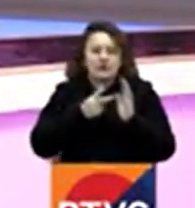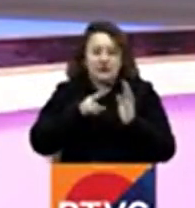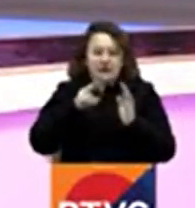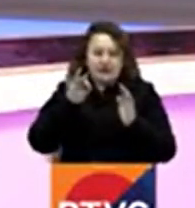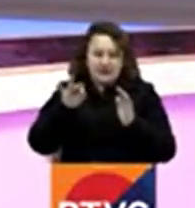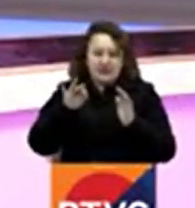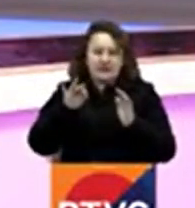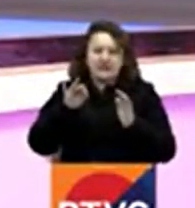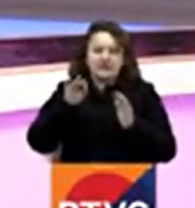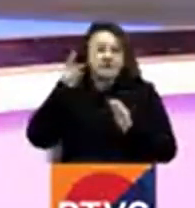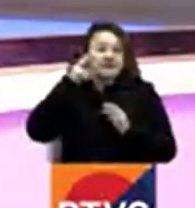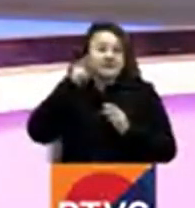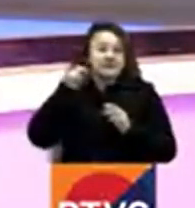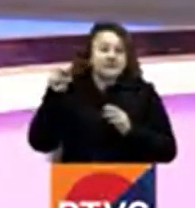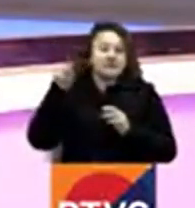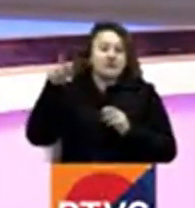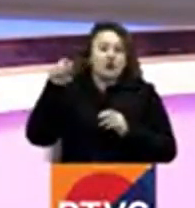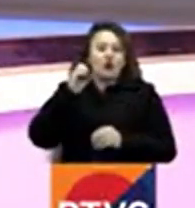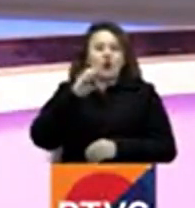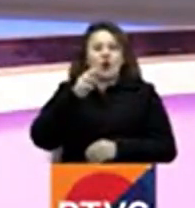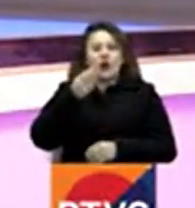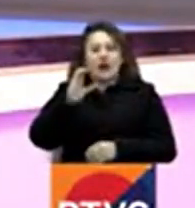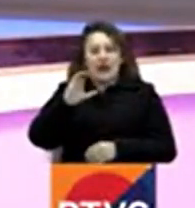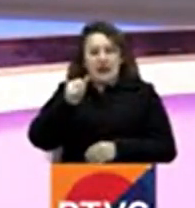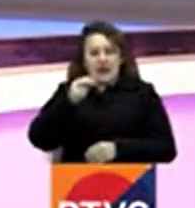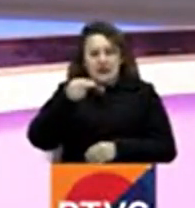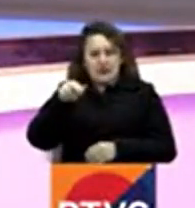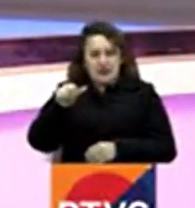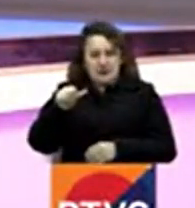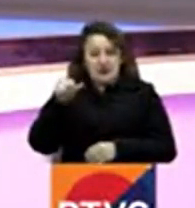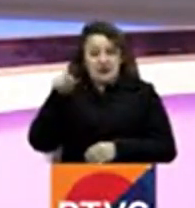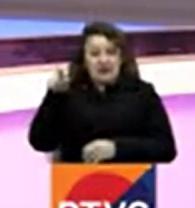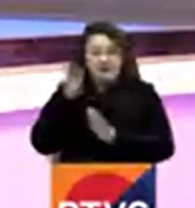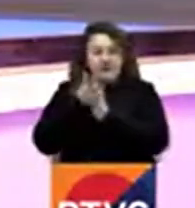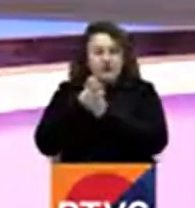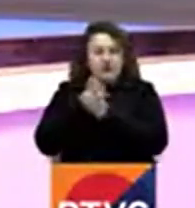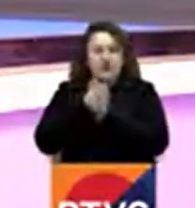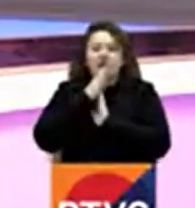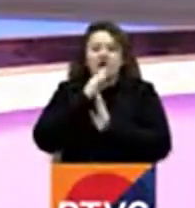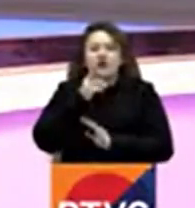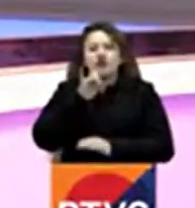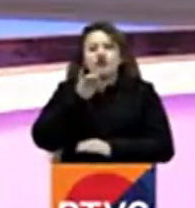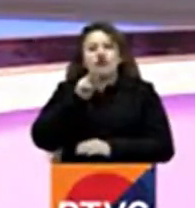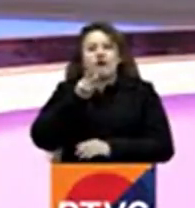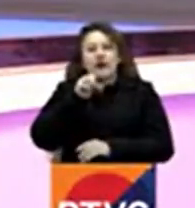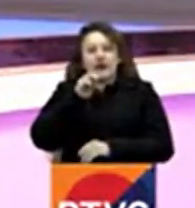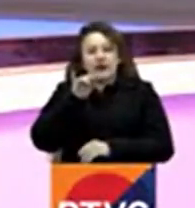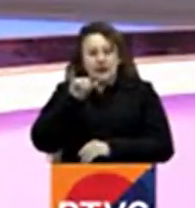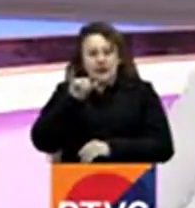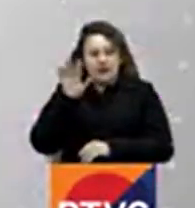Aguas Claras, zona rural de Ocaña. En el informe justamente nos lo trae Giovanni Mejía, periodista de la Radio Nacional.